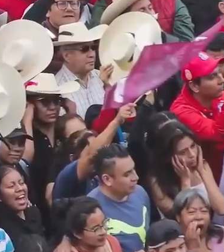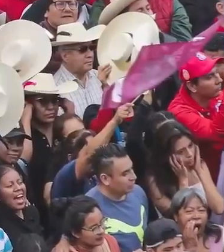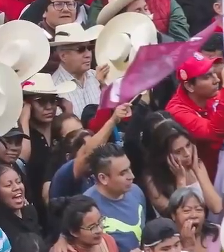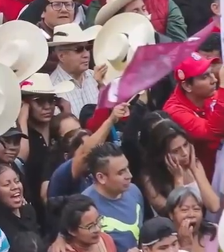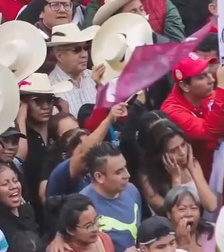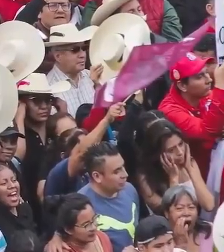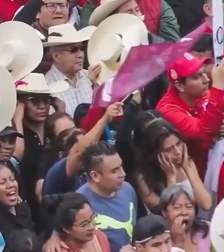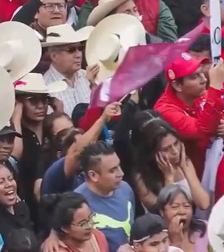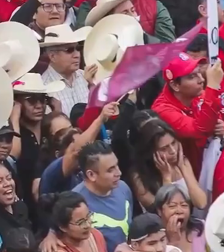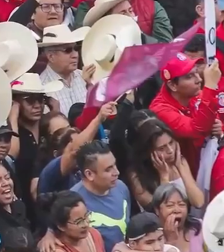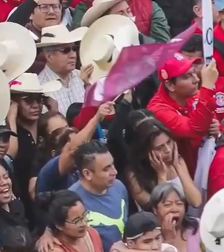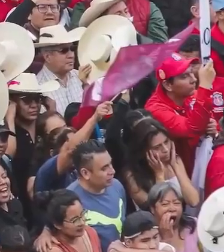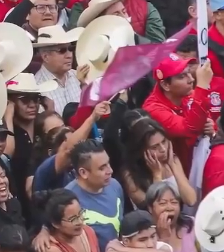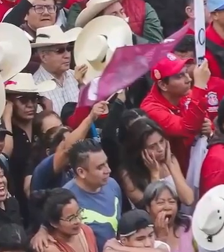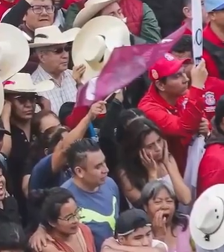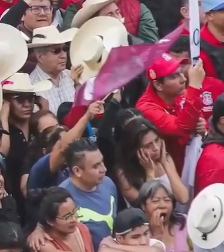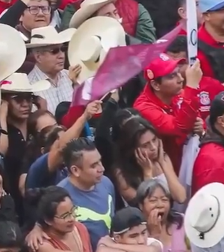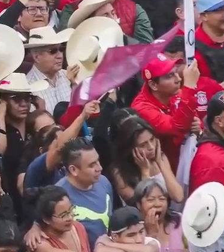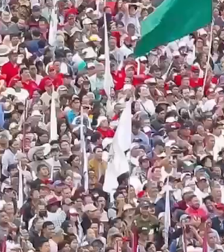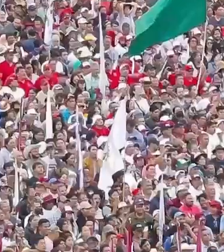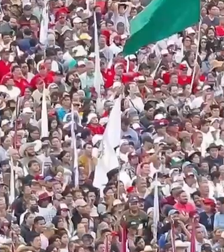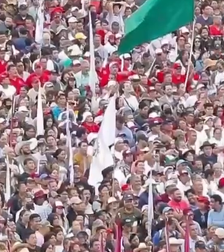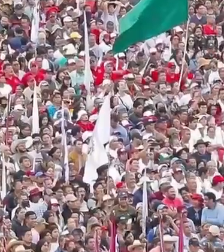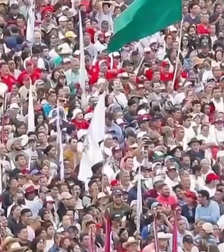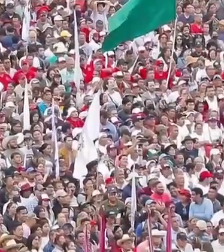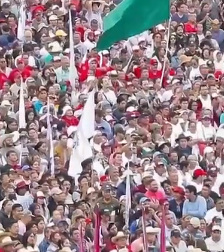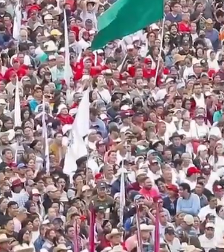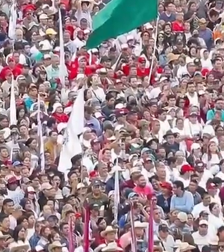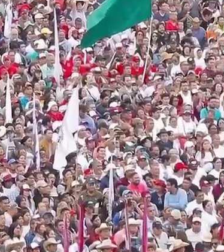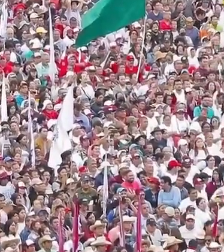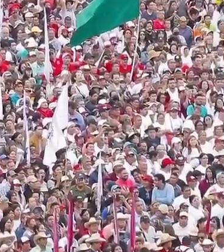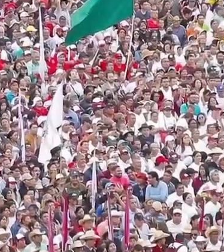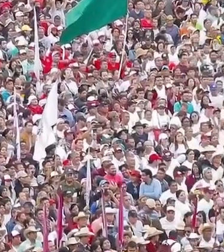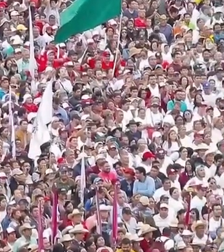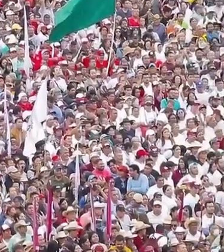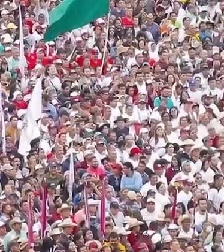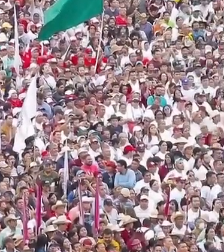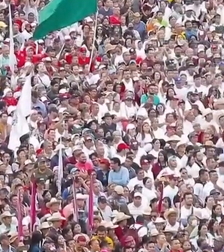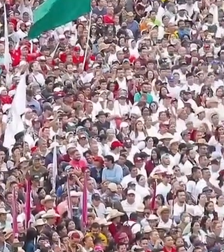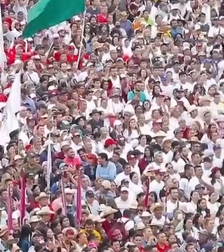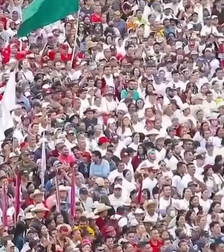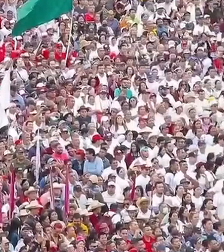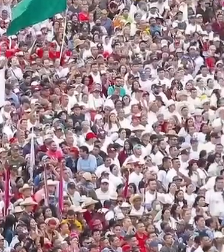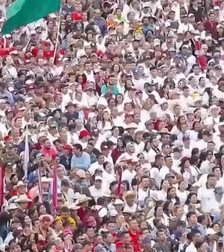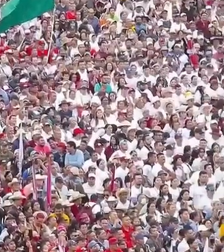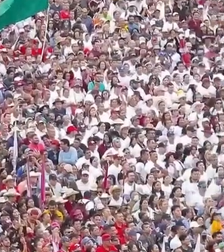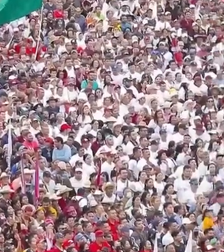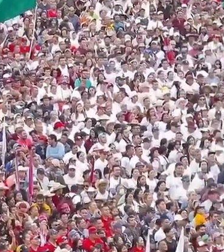con campañas de mentiras y calumnias van a reconquistar el